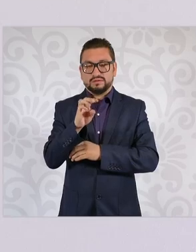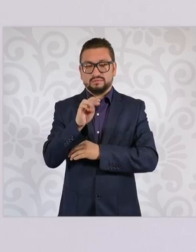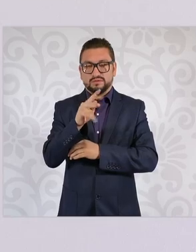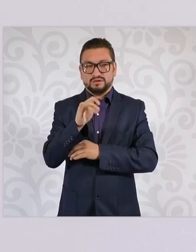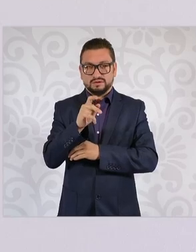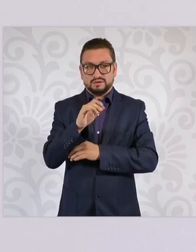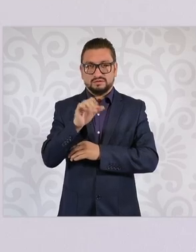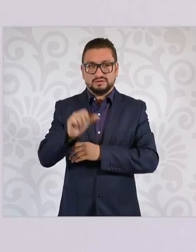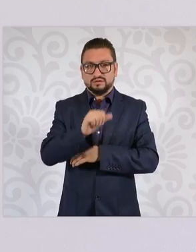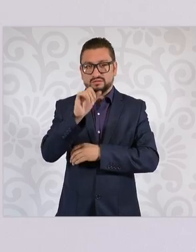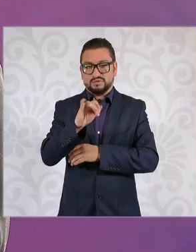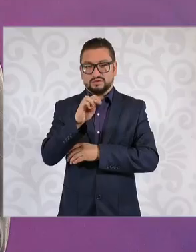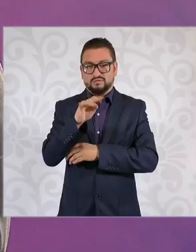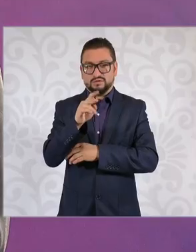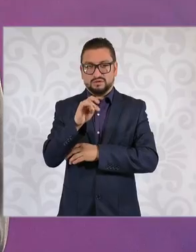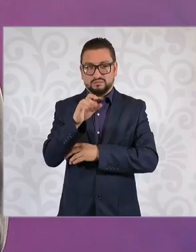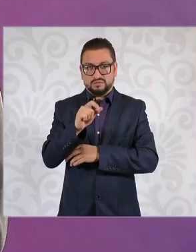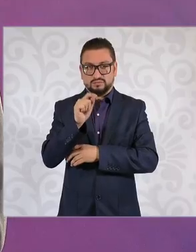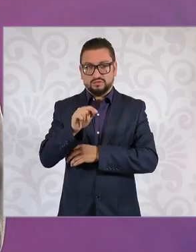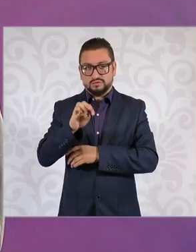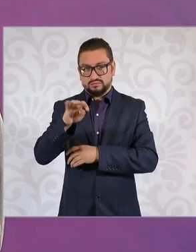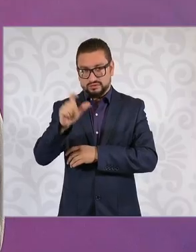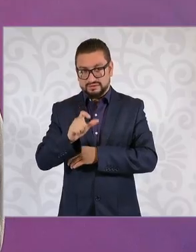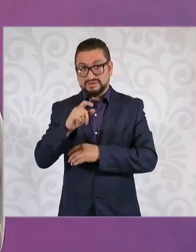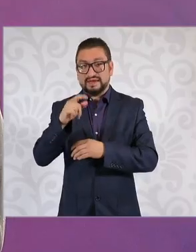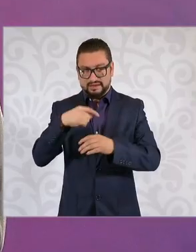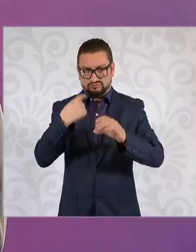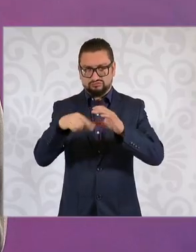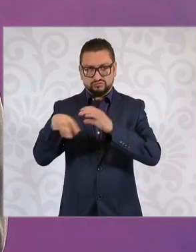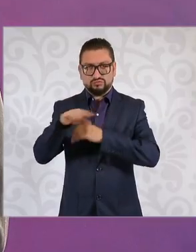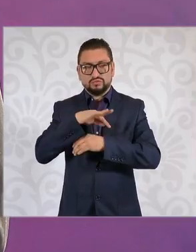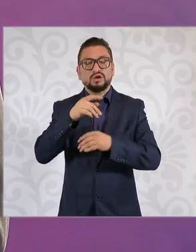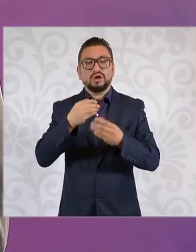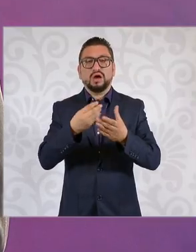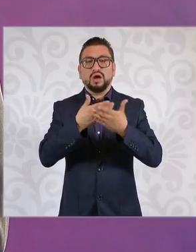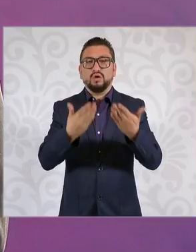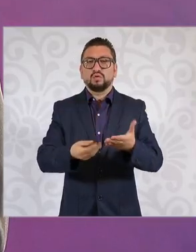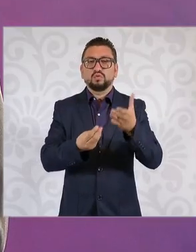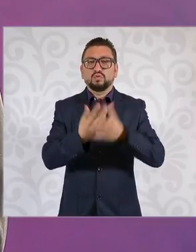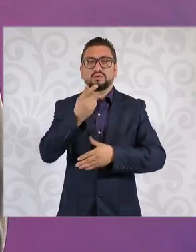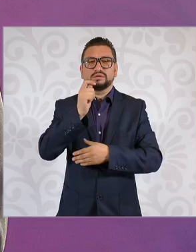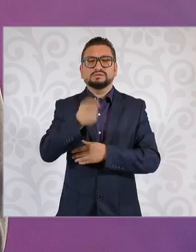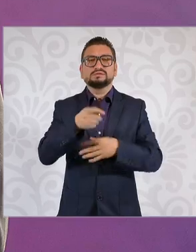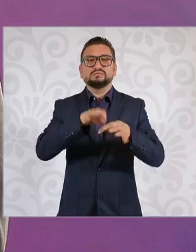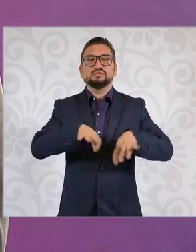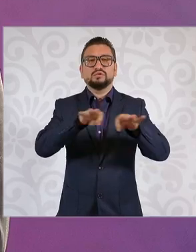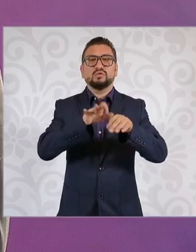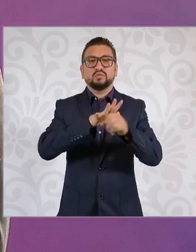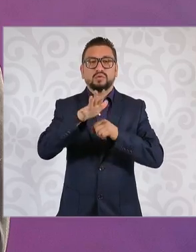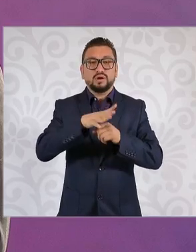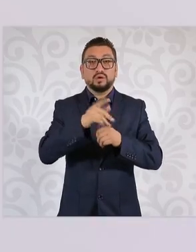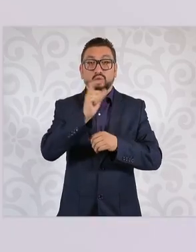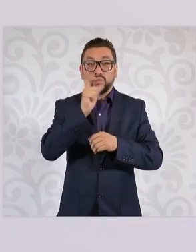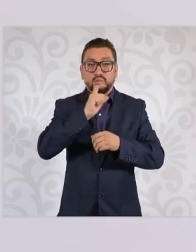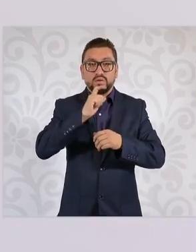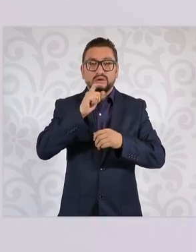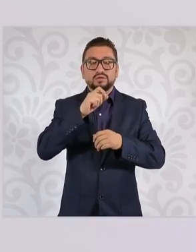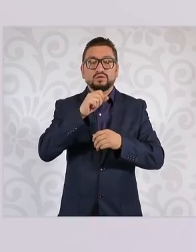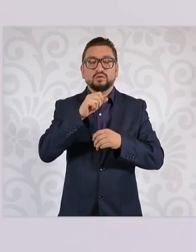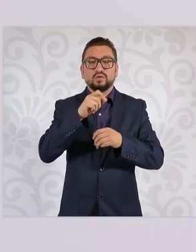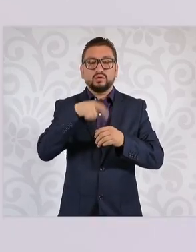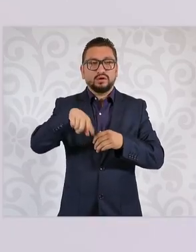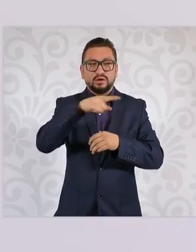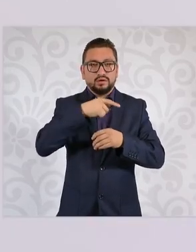detectordementiras@infodemia.mx. Lo importante en esta nueva sección del Detector de Mentiras es desarticular noticias falsas que dañan